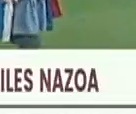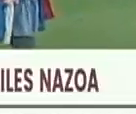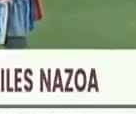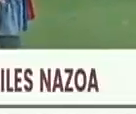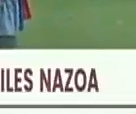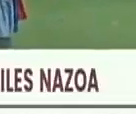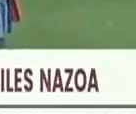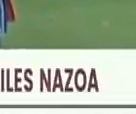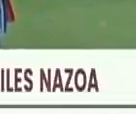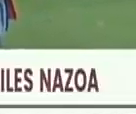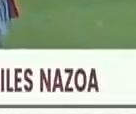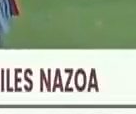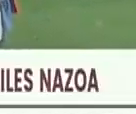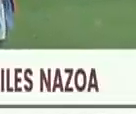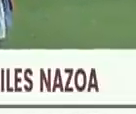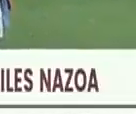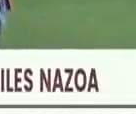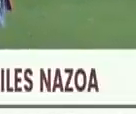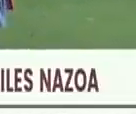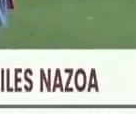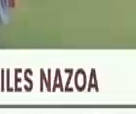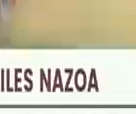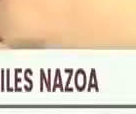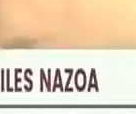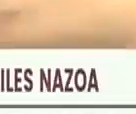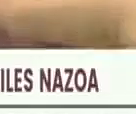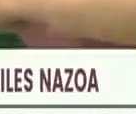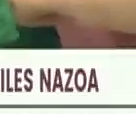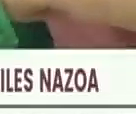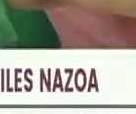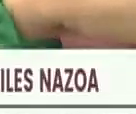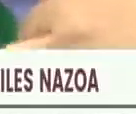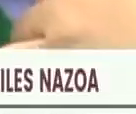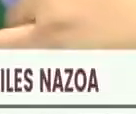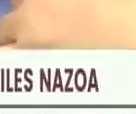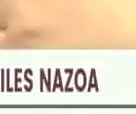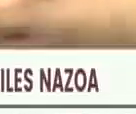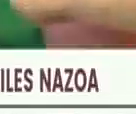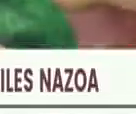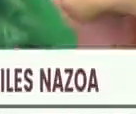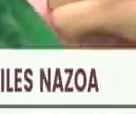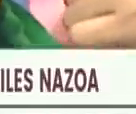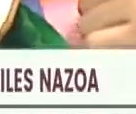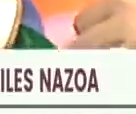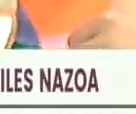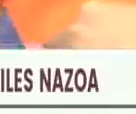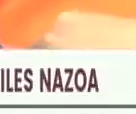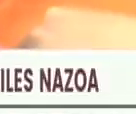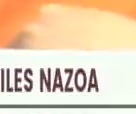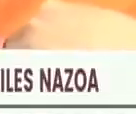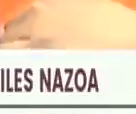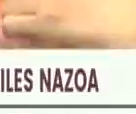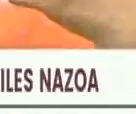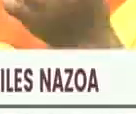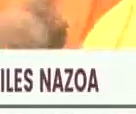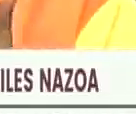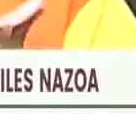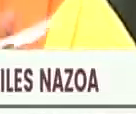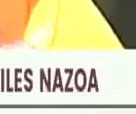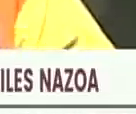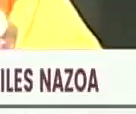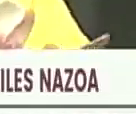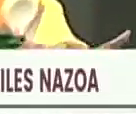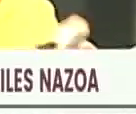colocó en el pecho. La cuestión está en que uno sea un hombre bueno y que reconozca que no hay mayores diferencias entre una